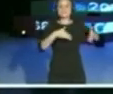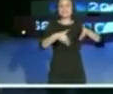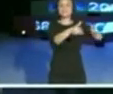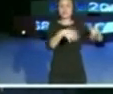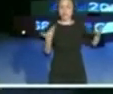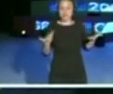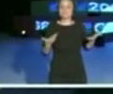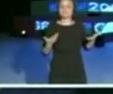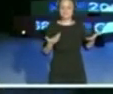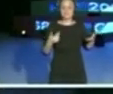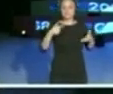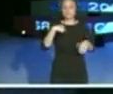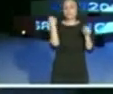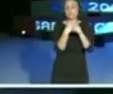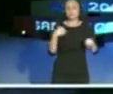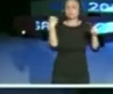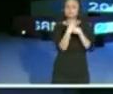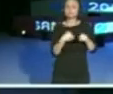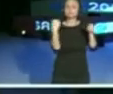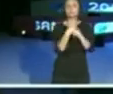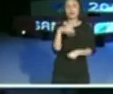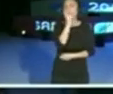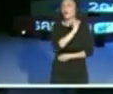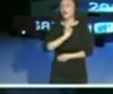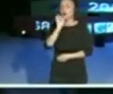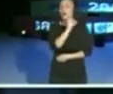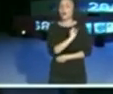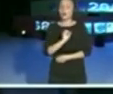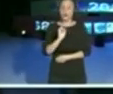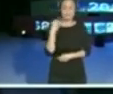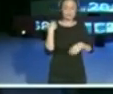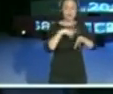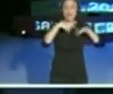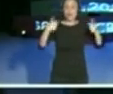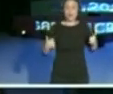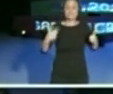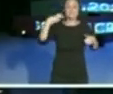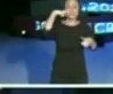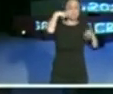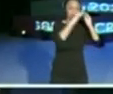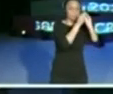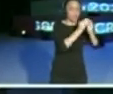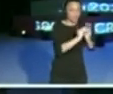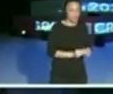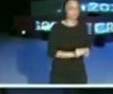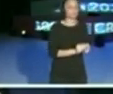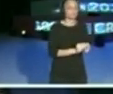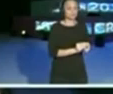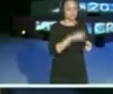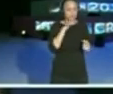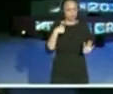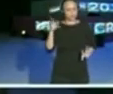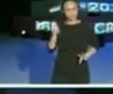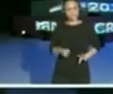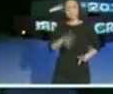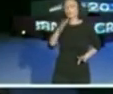Trabajo yo, canto y canto, cual zapatero. Porque a este escenario me trajo una bota de murguero.